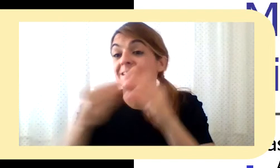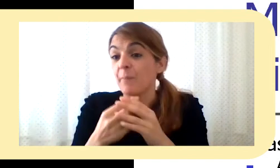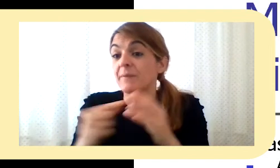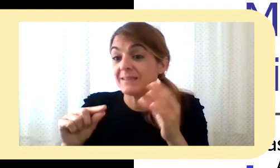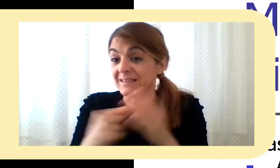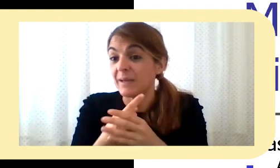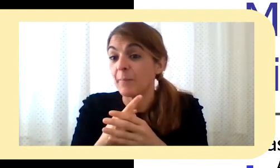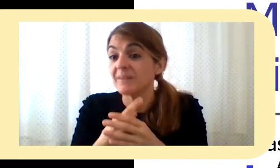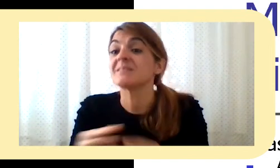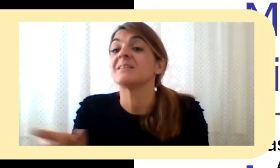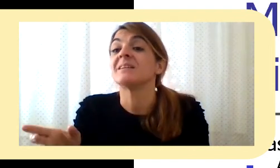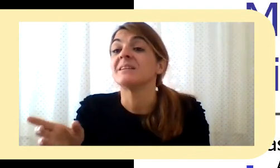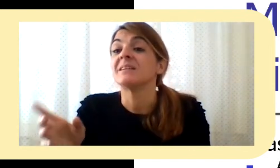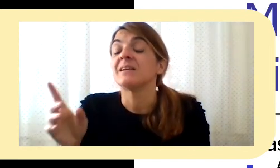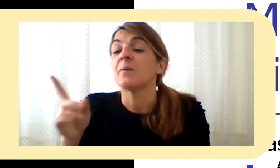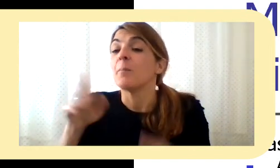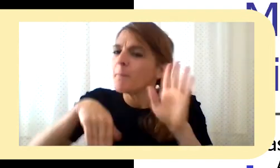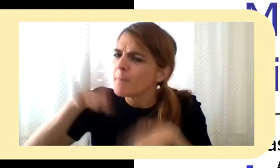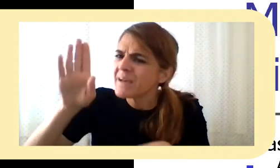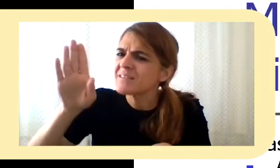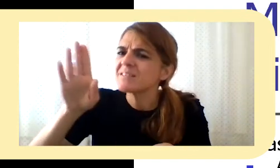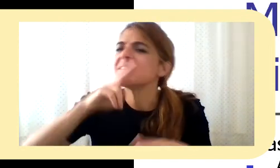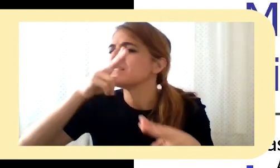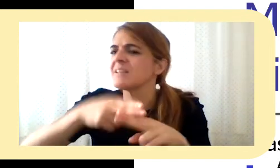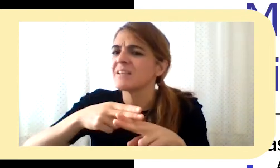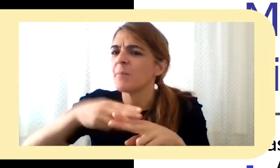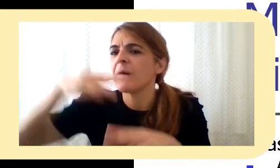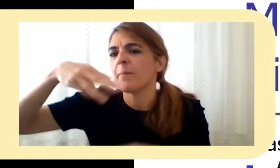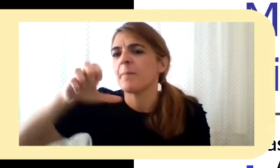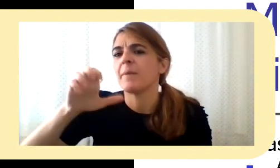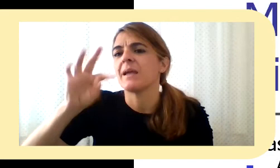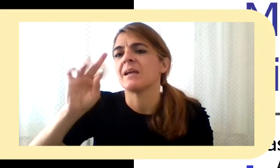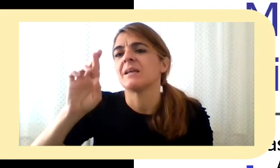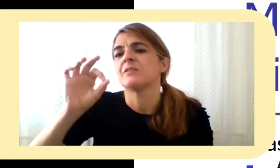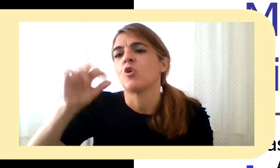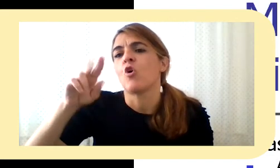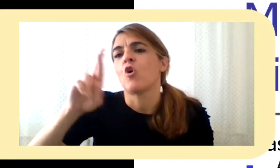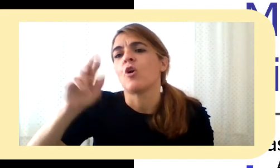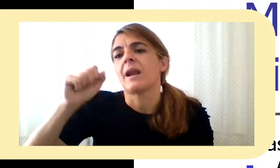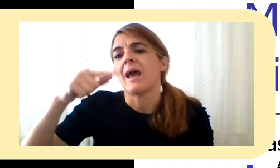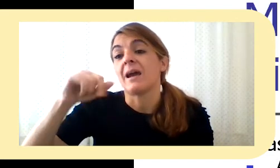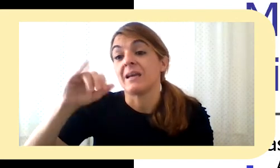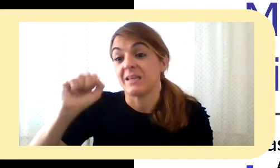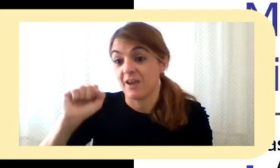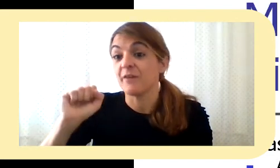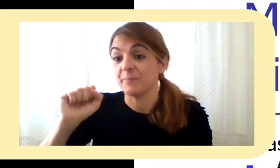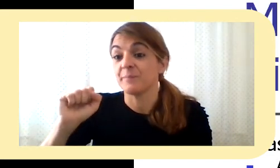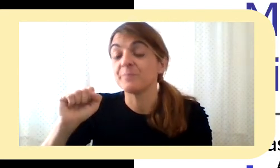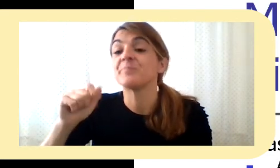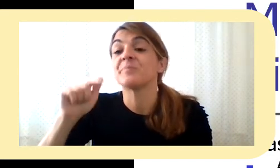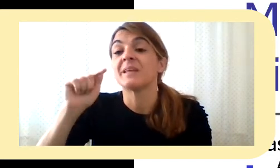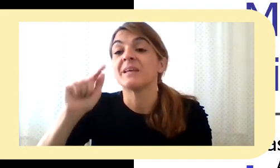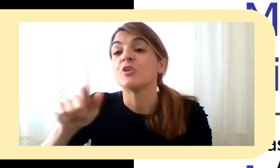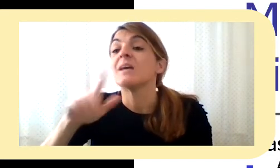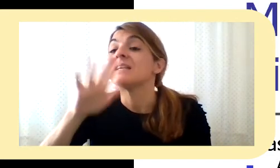supere esta cantidad, se llama metrorragia. La menstruación no tendría que mostrar síntomas la semana antes, ni 15